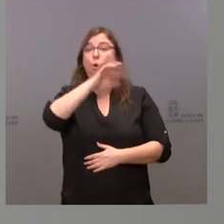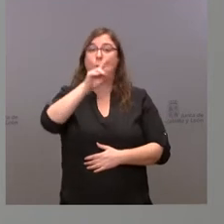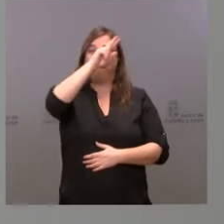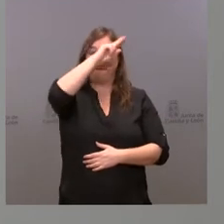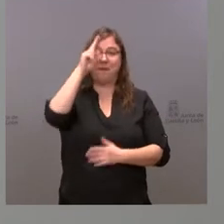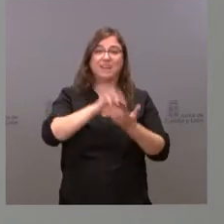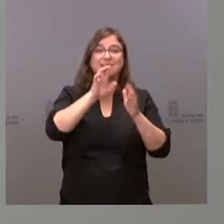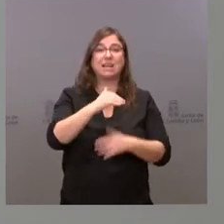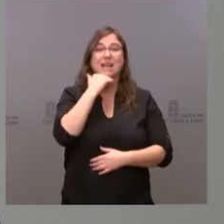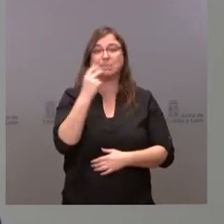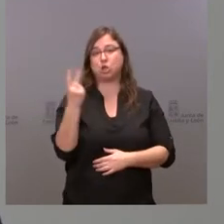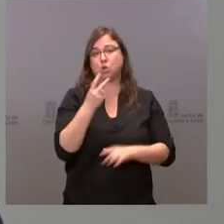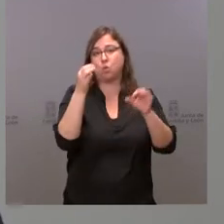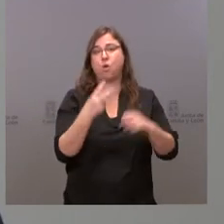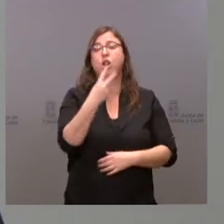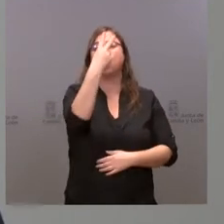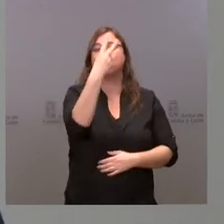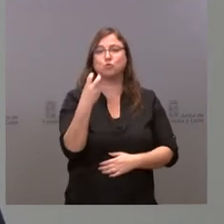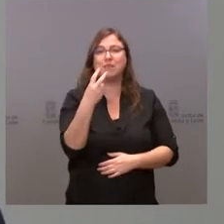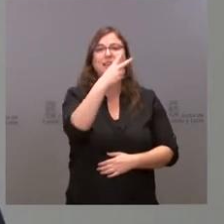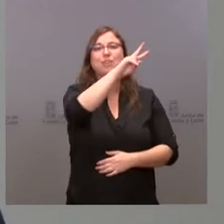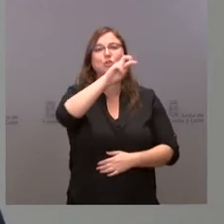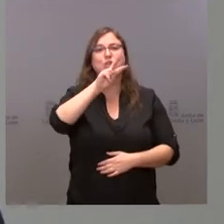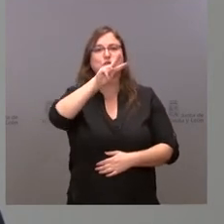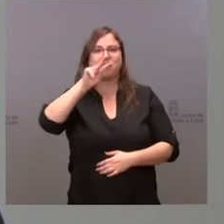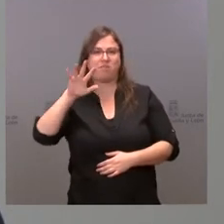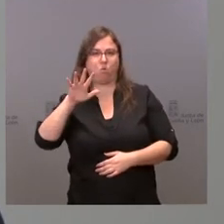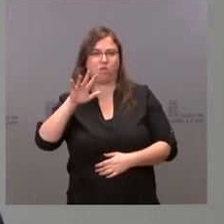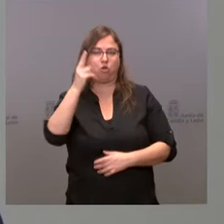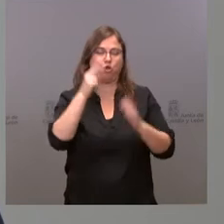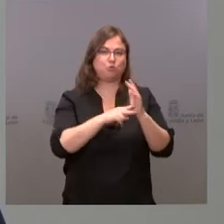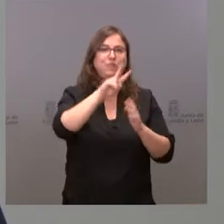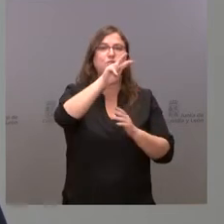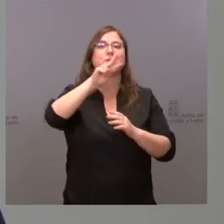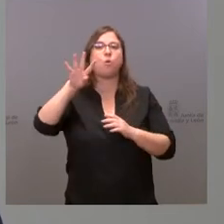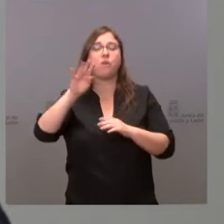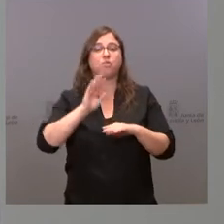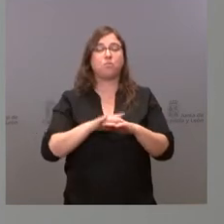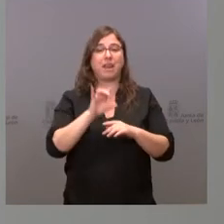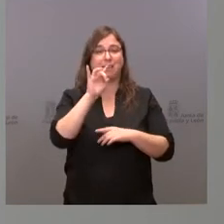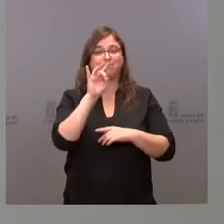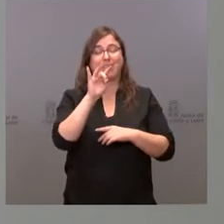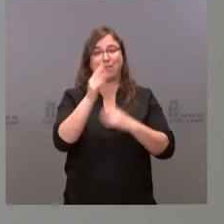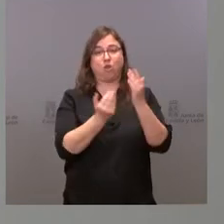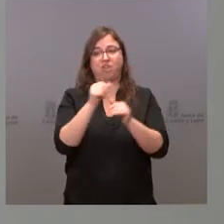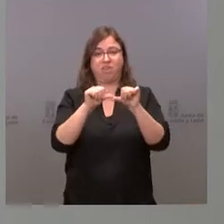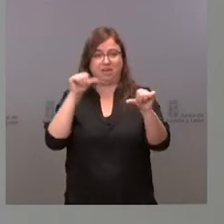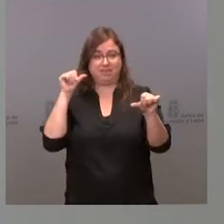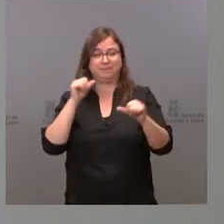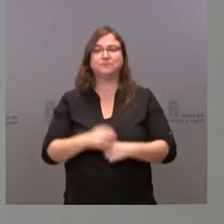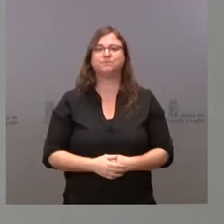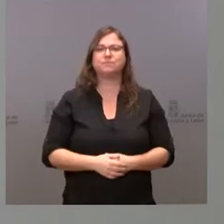la cifra con dos mil 224 casos por 100.000 habitantes a 14 días a pesar de que estas